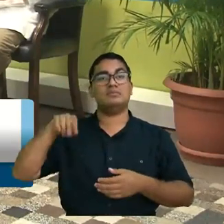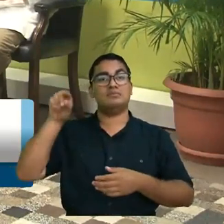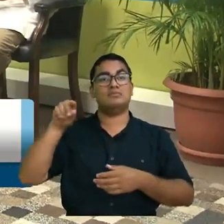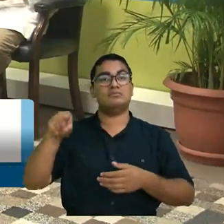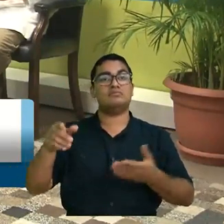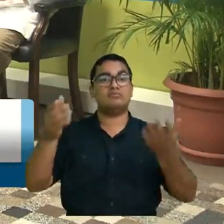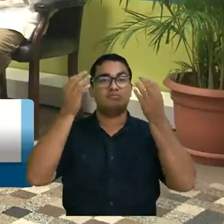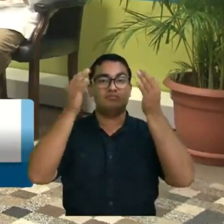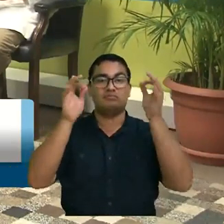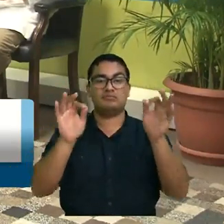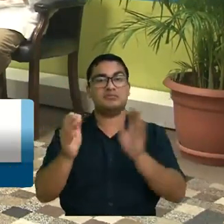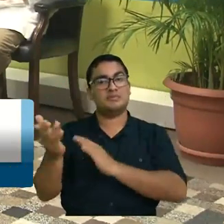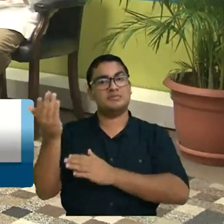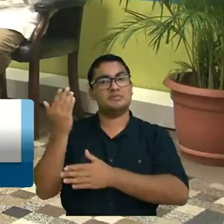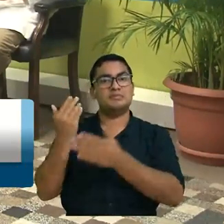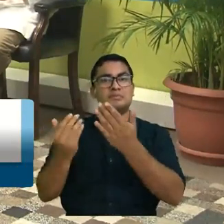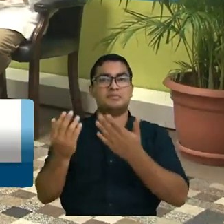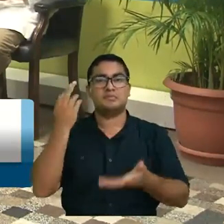y fue